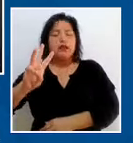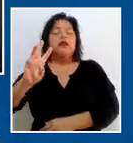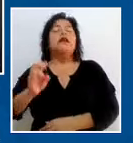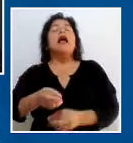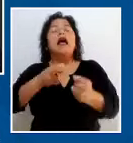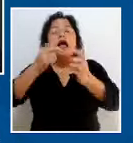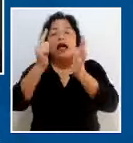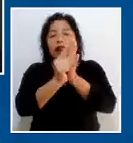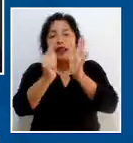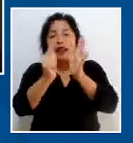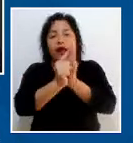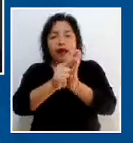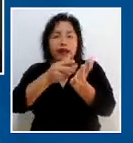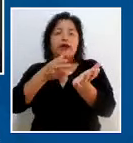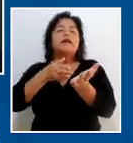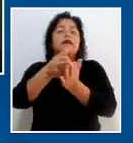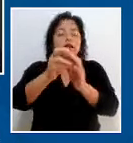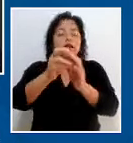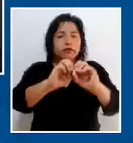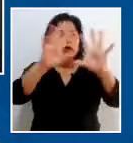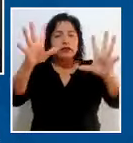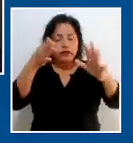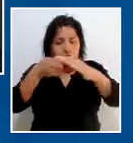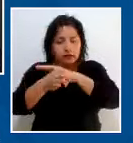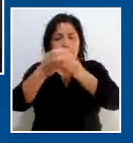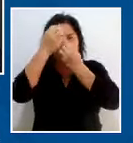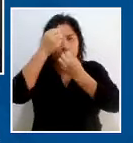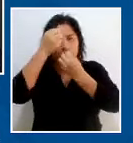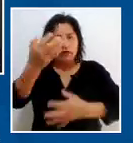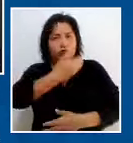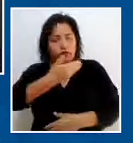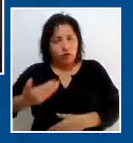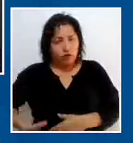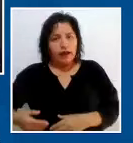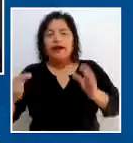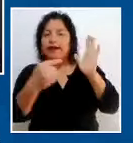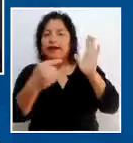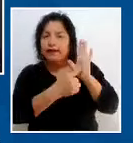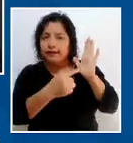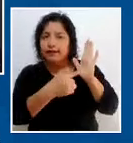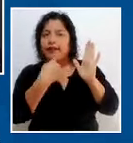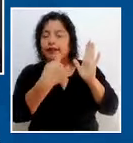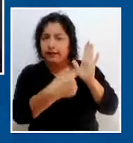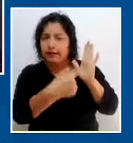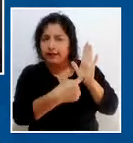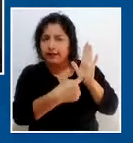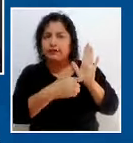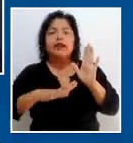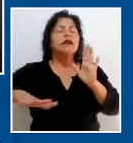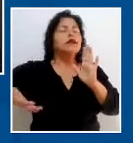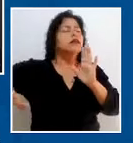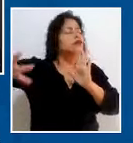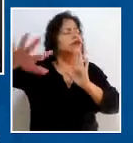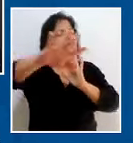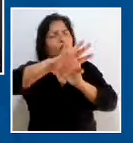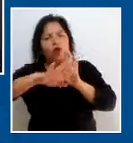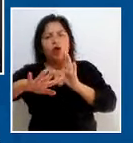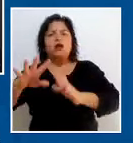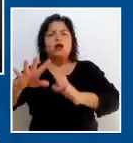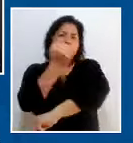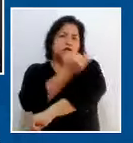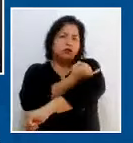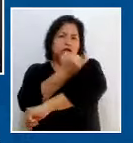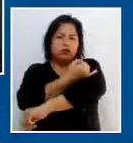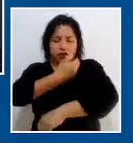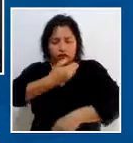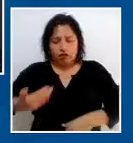la Información Pública. Esta ley finalmente establece que todas las entidades del Estado tienen esta